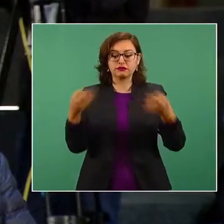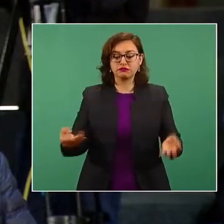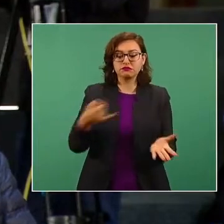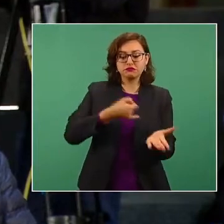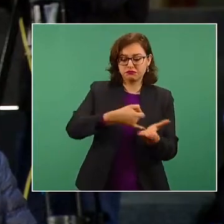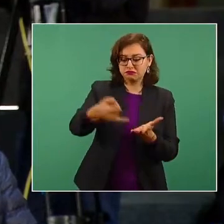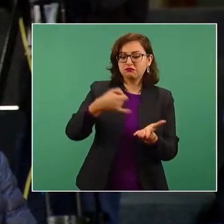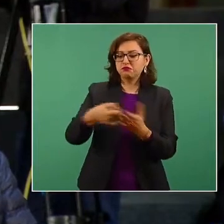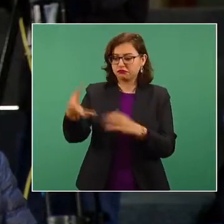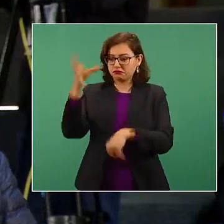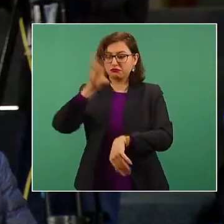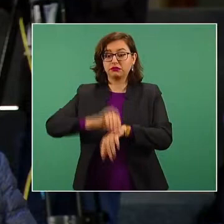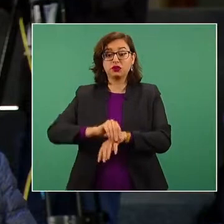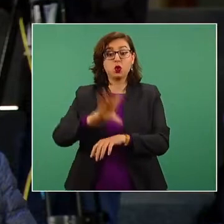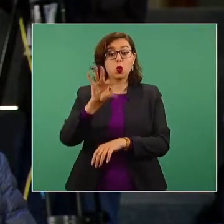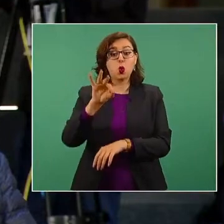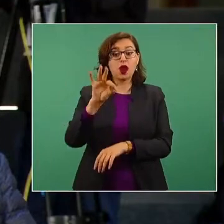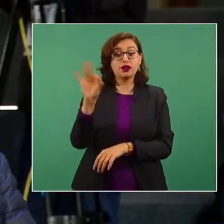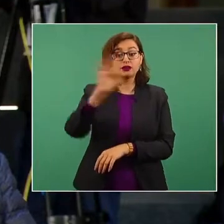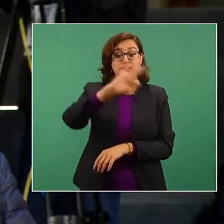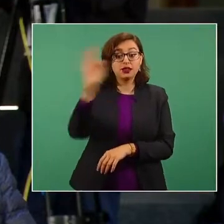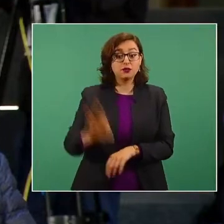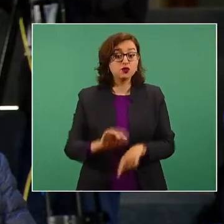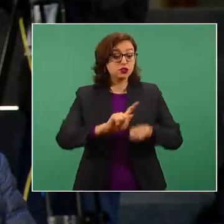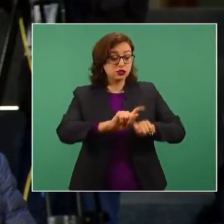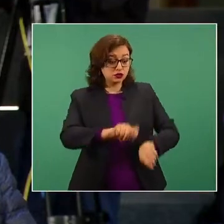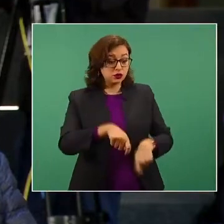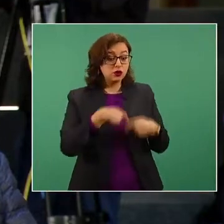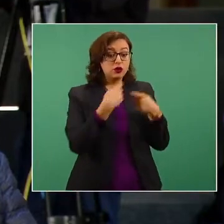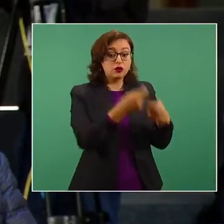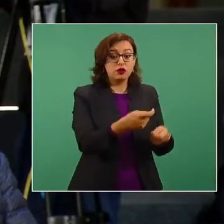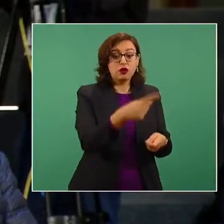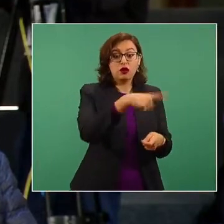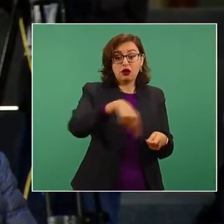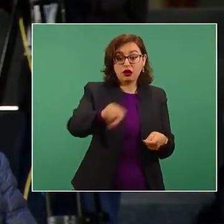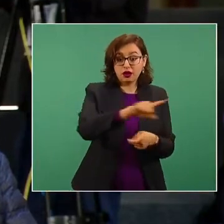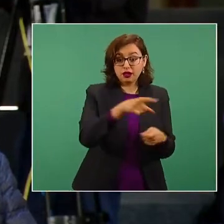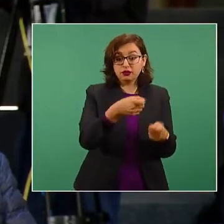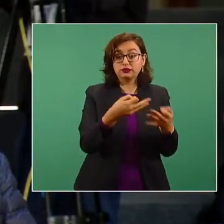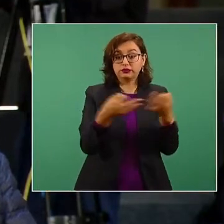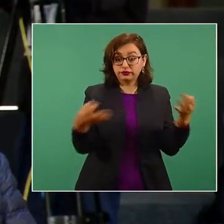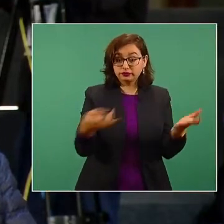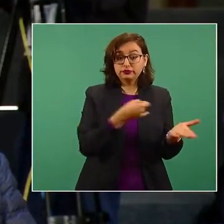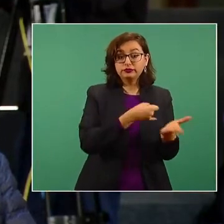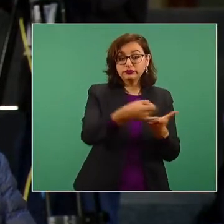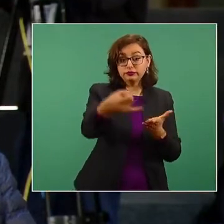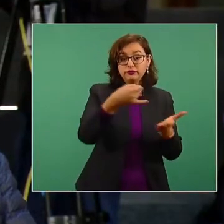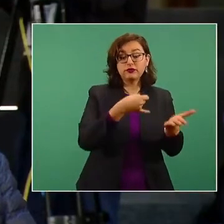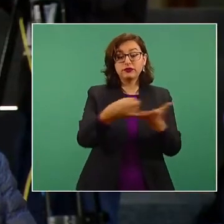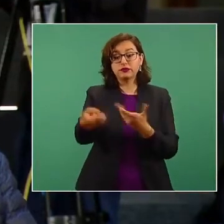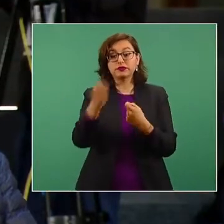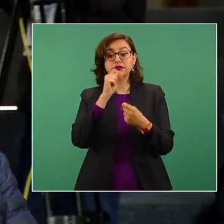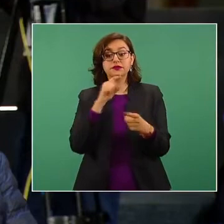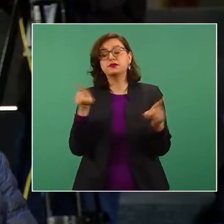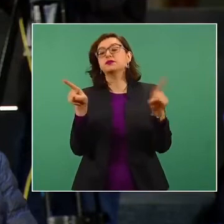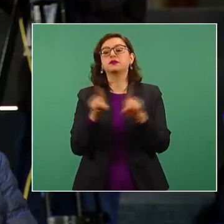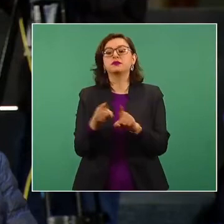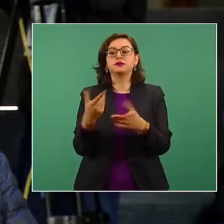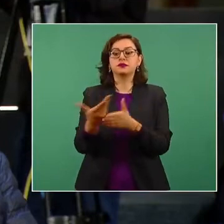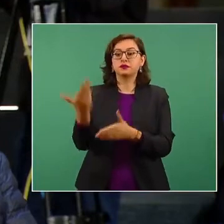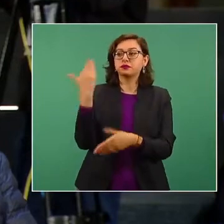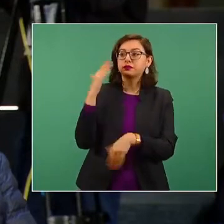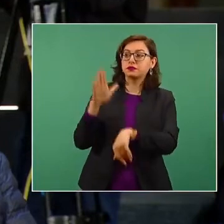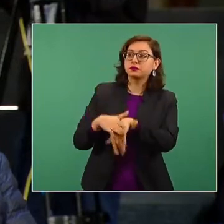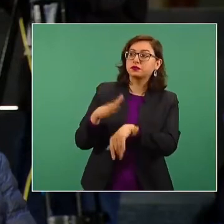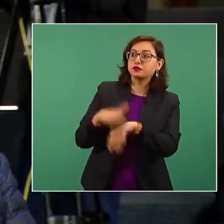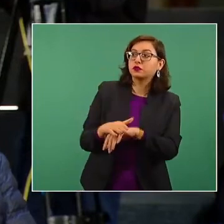indígenas. La ministra hace unos días también envió a la Cámara de Diputados que dijo que no sea el 40%,